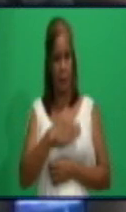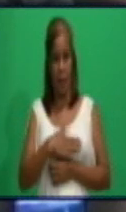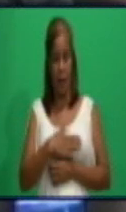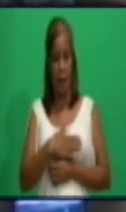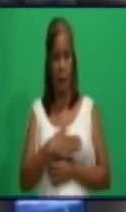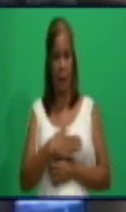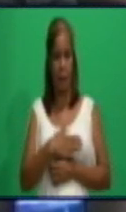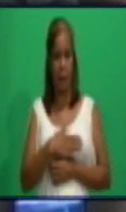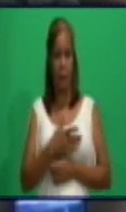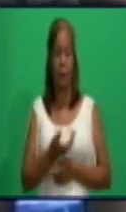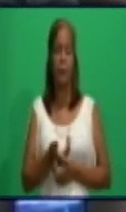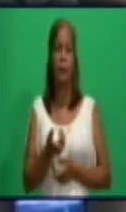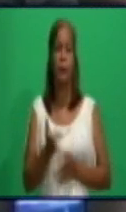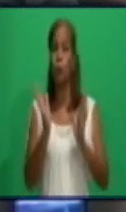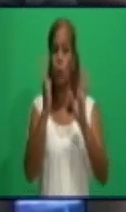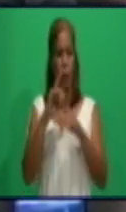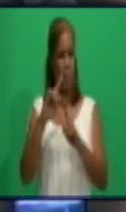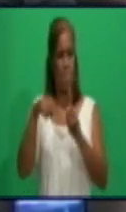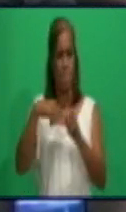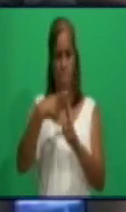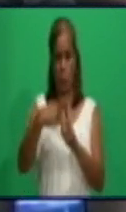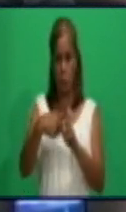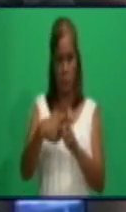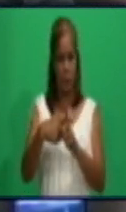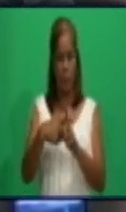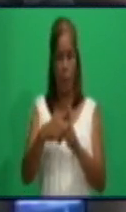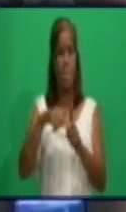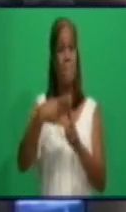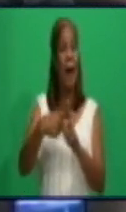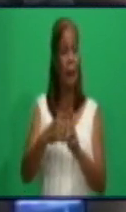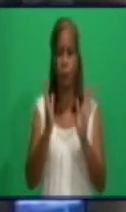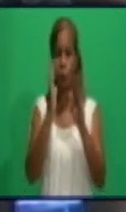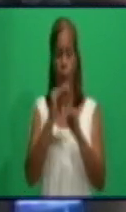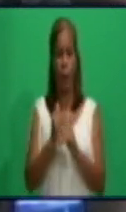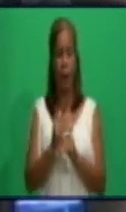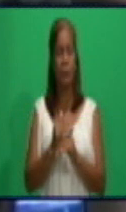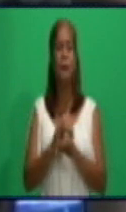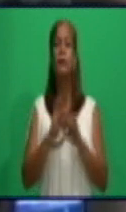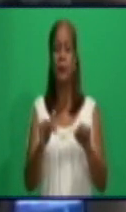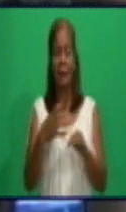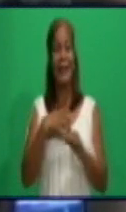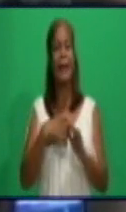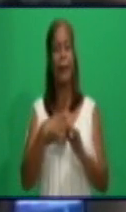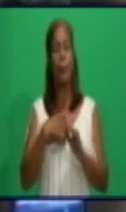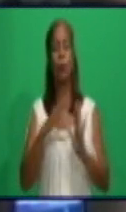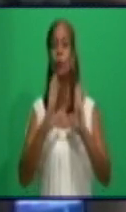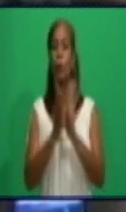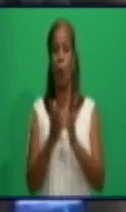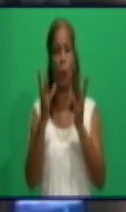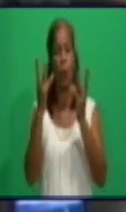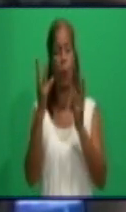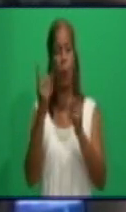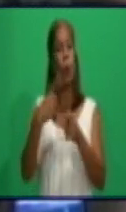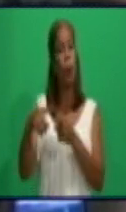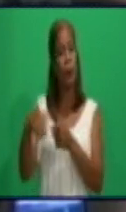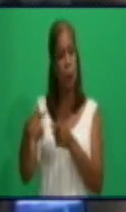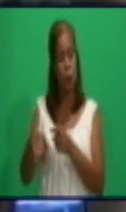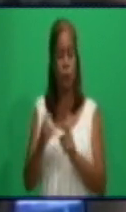caso positivo de ahí de la maternidad. Y como bien decía ahorita, se cuenta con todos los recursos para darle respuesta